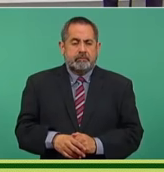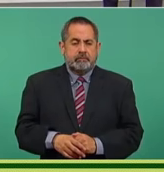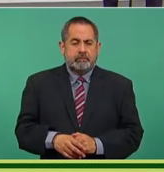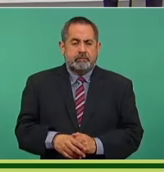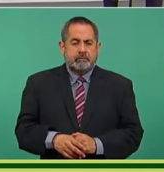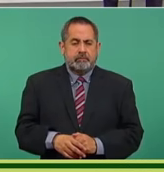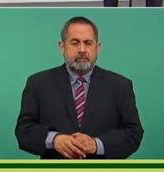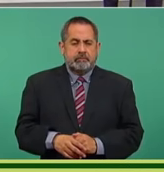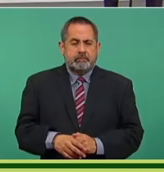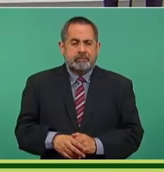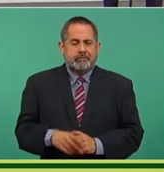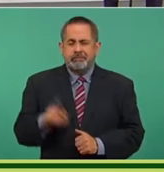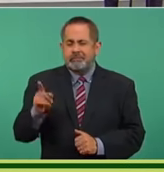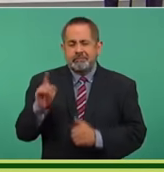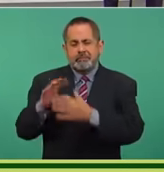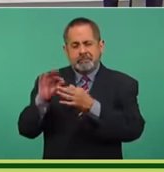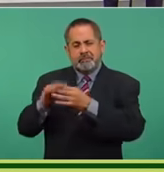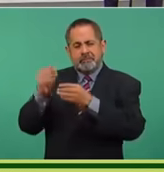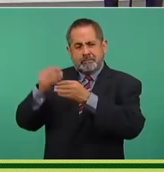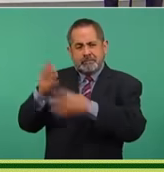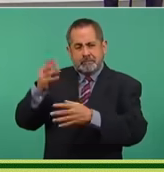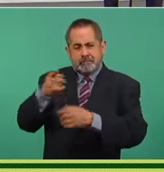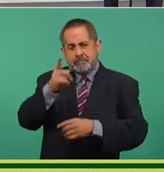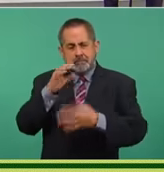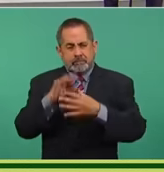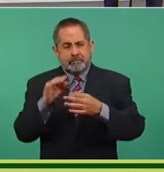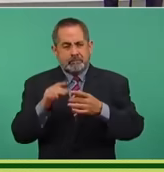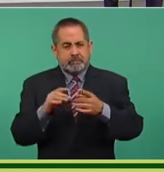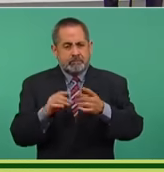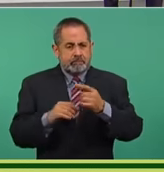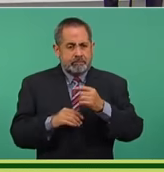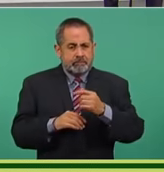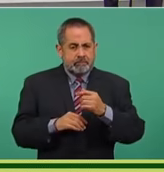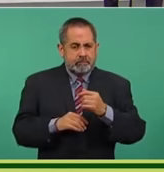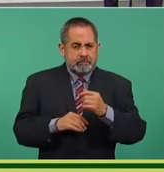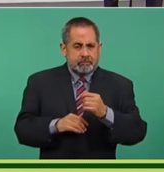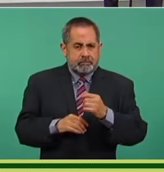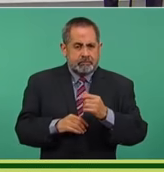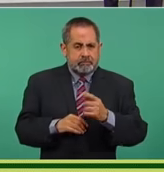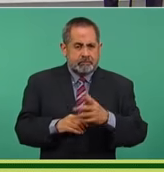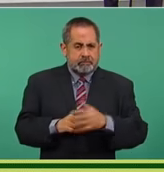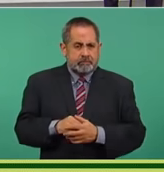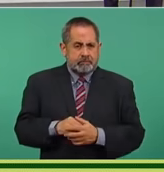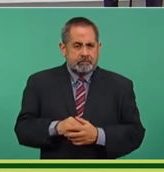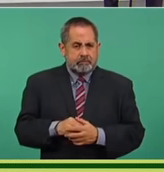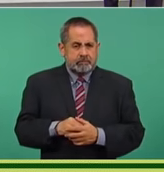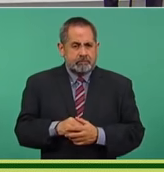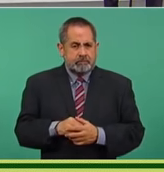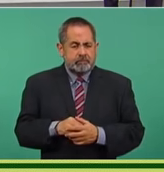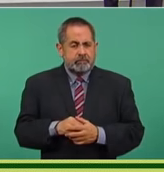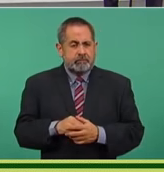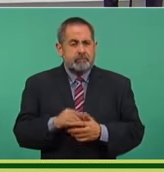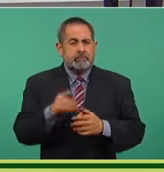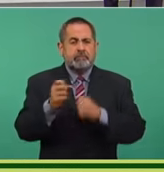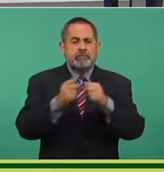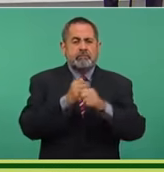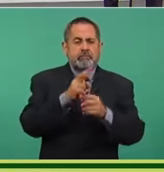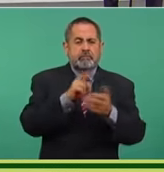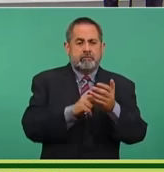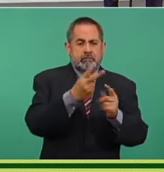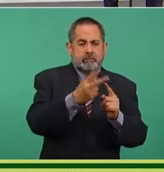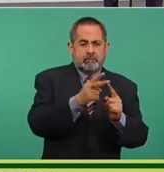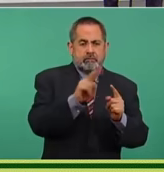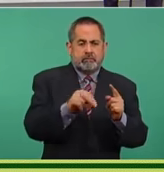aquí explica pero es esto me dio en un párrafo no entre 2002 2018 la